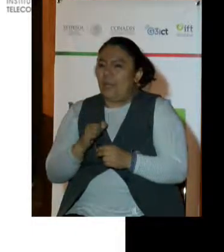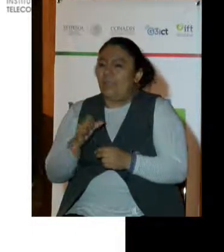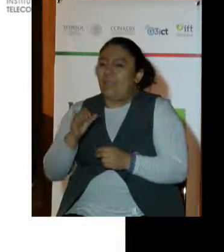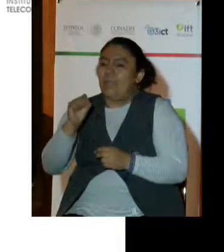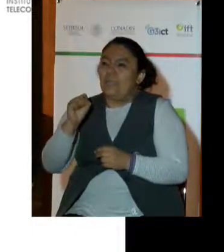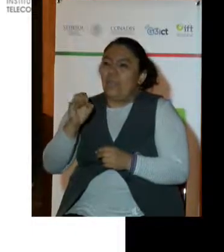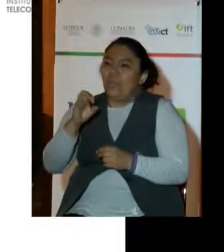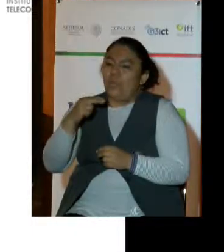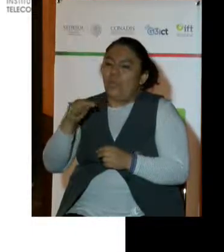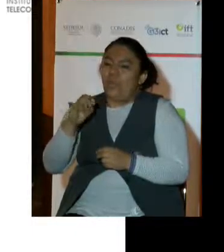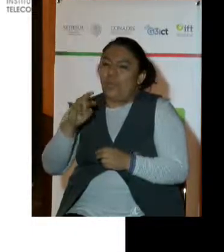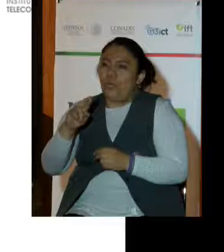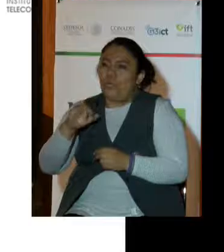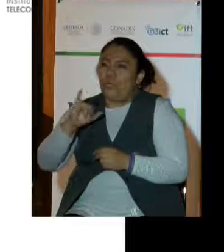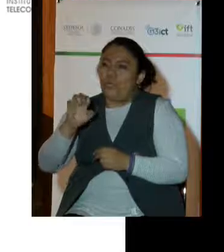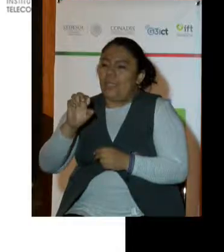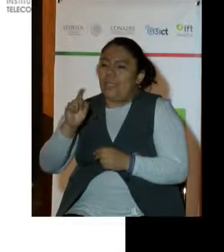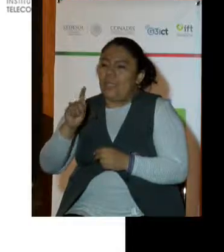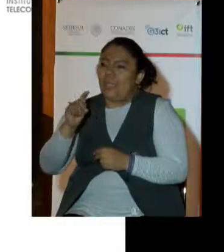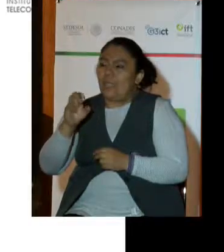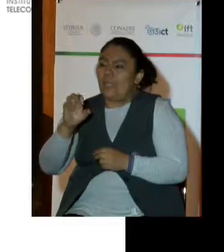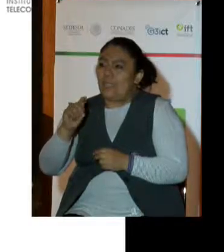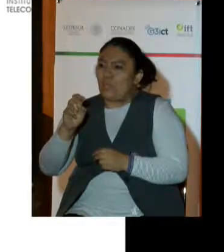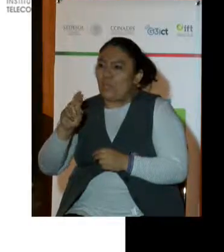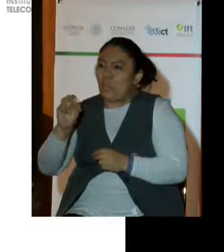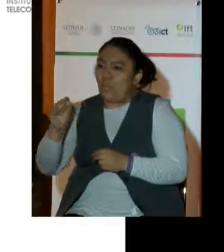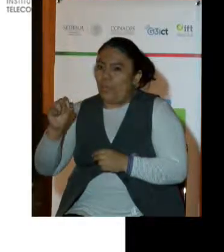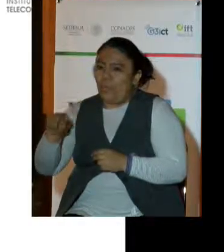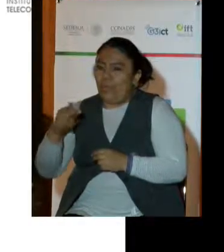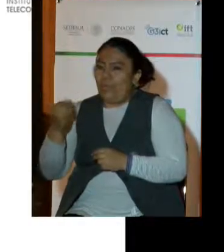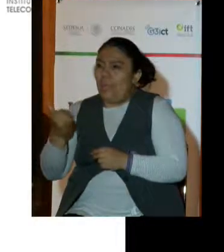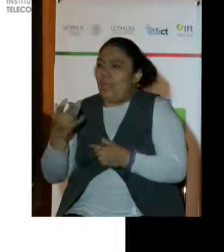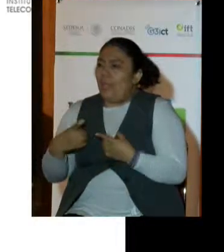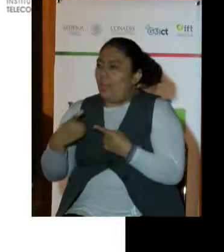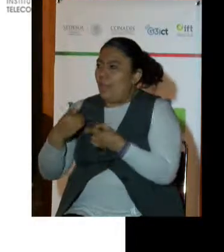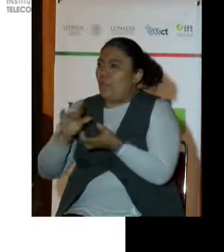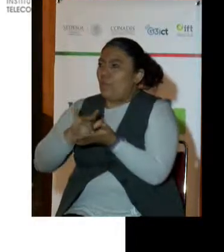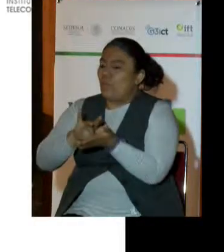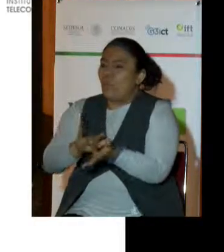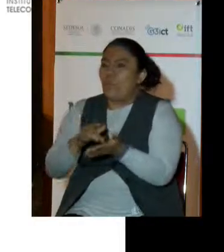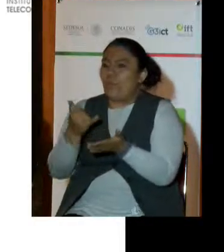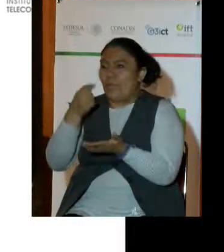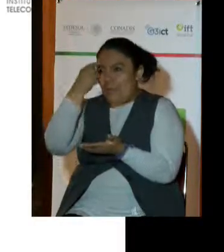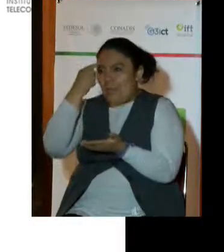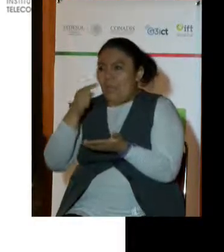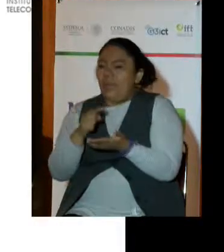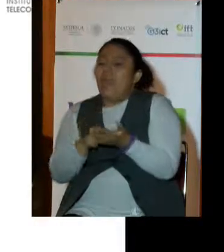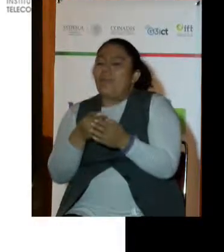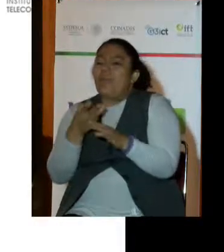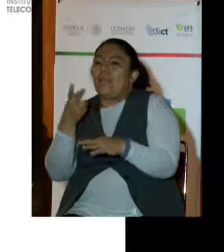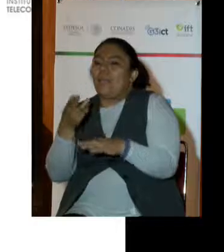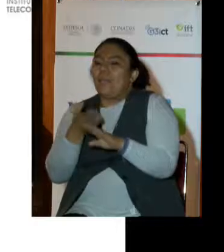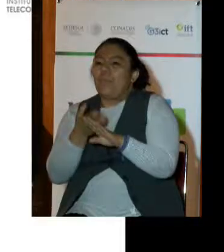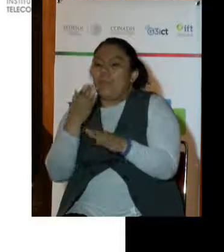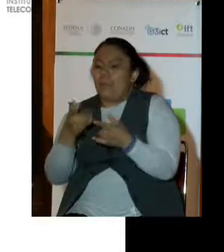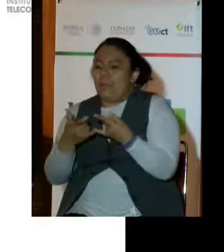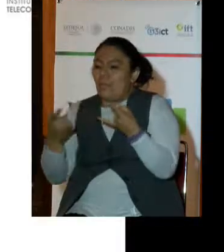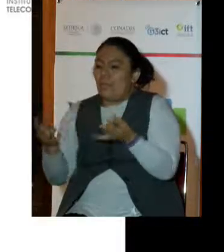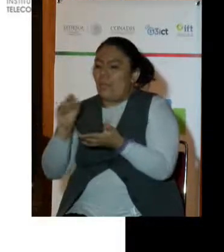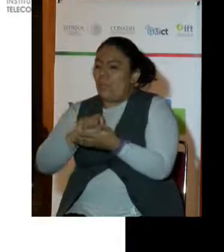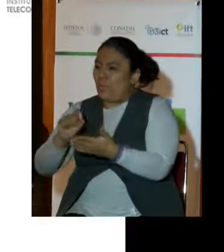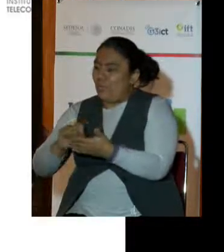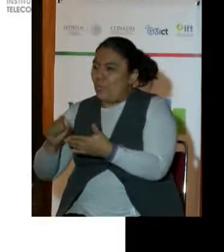Thurston, que ha brindado su apoyo y que creo que es muy importante que documentemos este